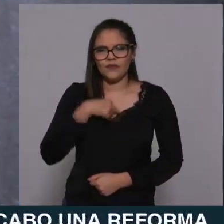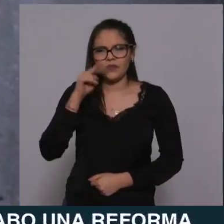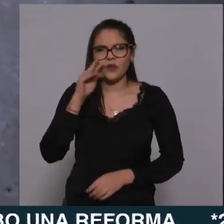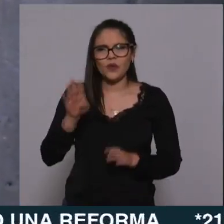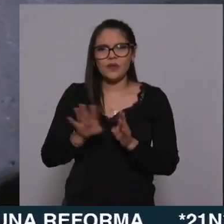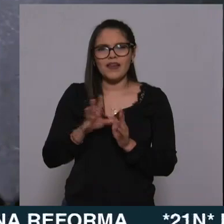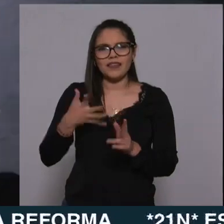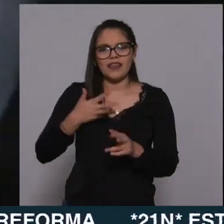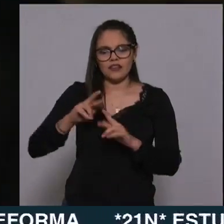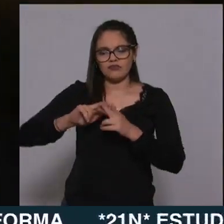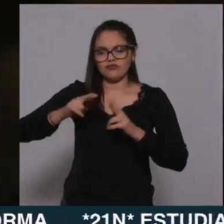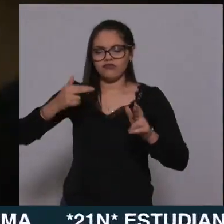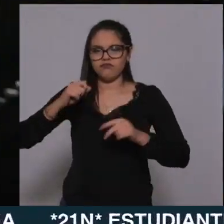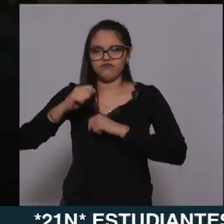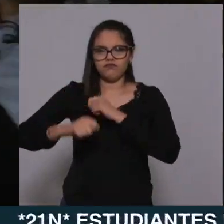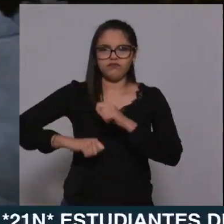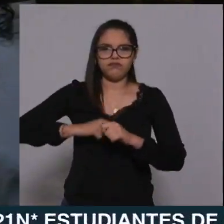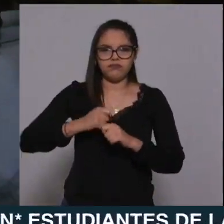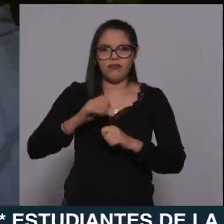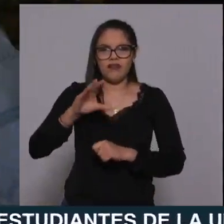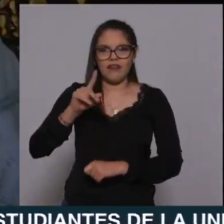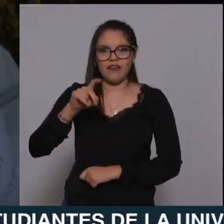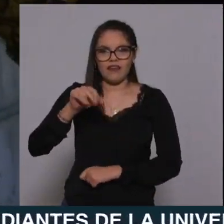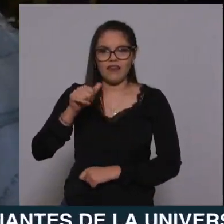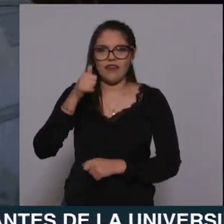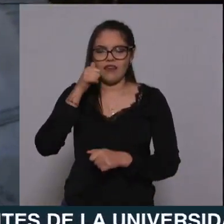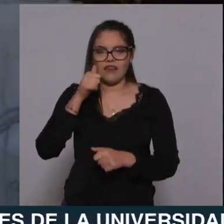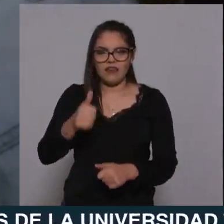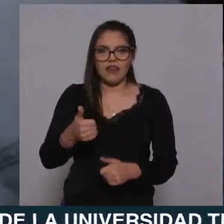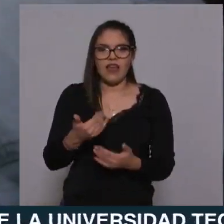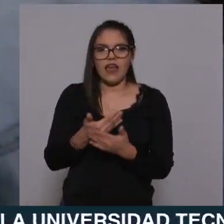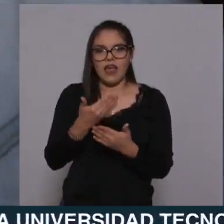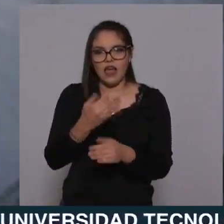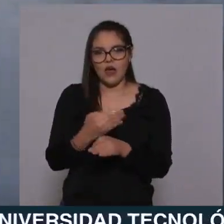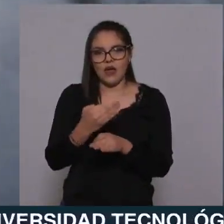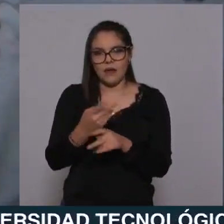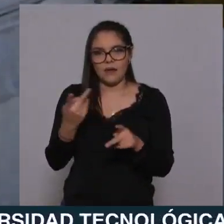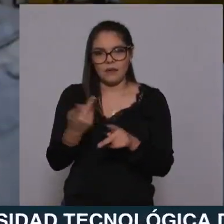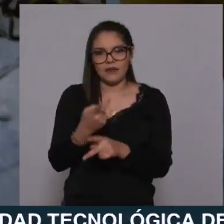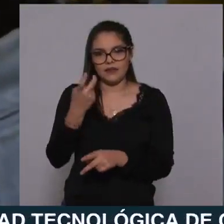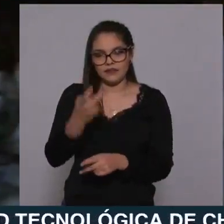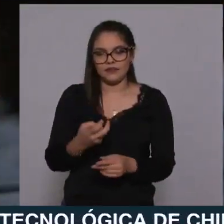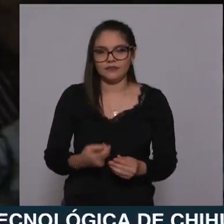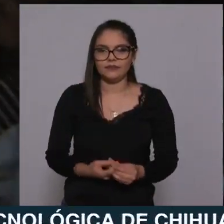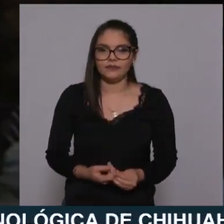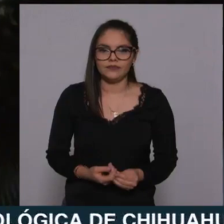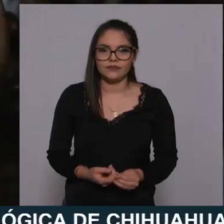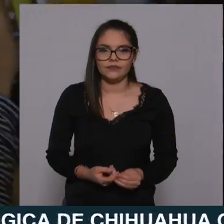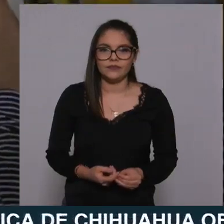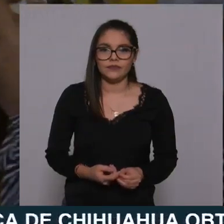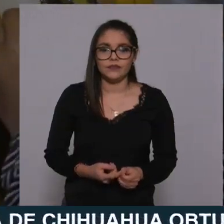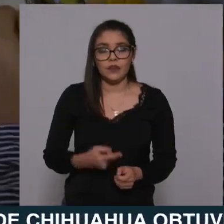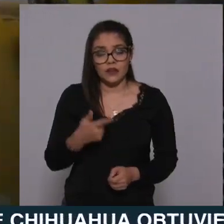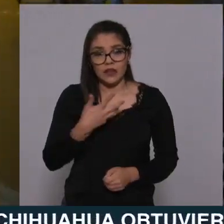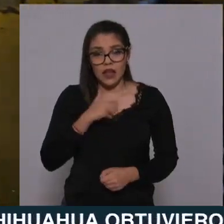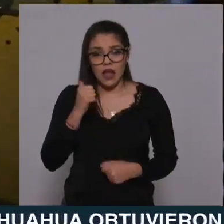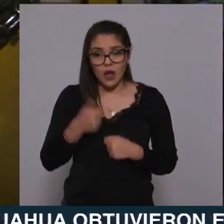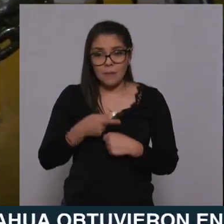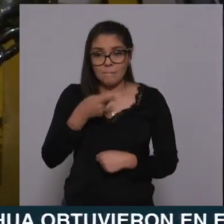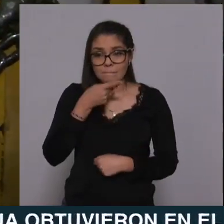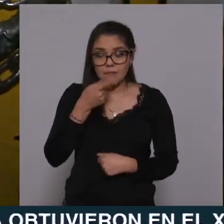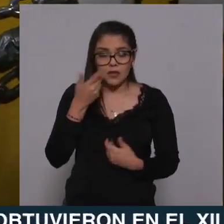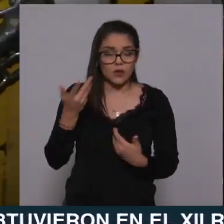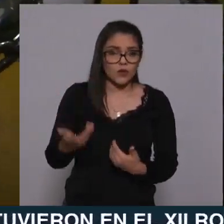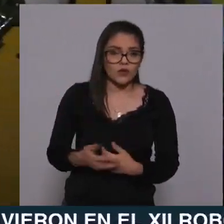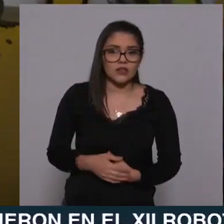las cadenas. Esto es lo que estamos viendo en este momento, Juan. ¿Tienes alguna pregunta? Sí, por